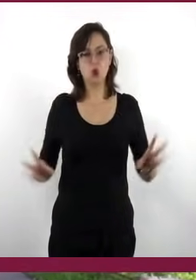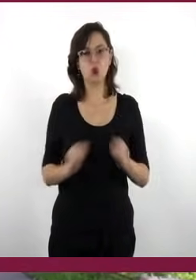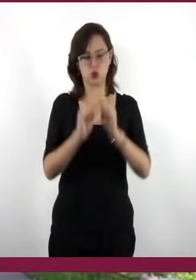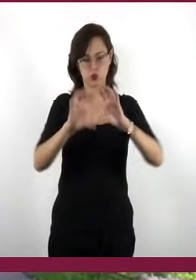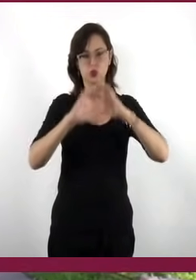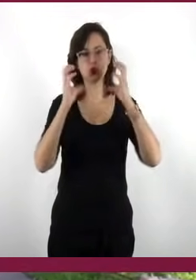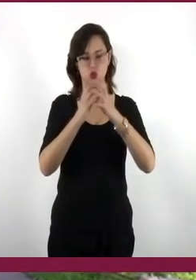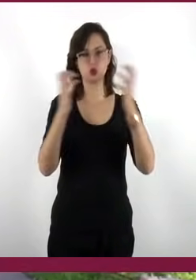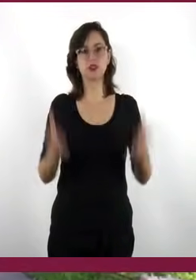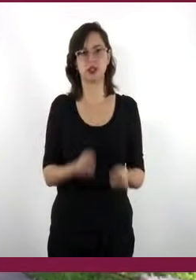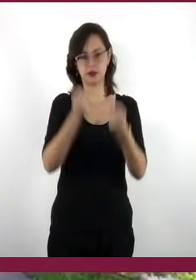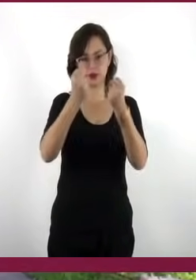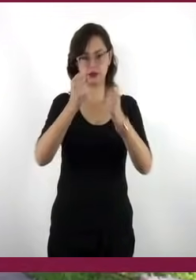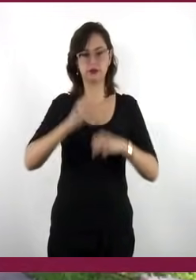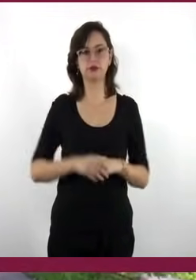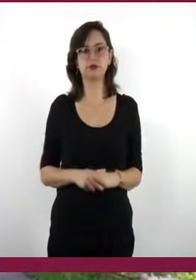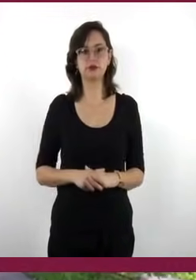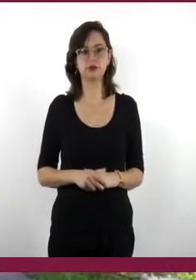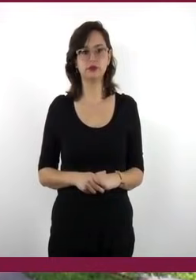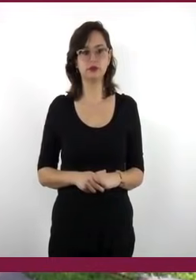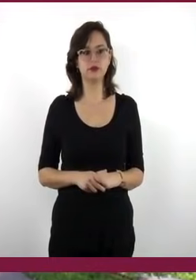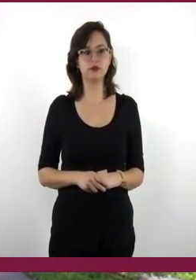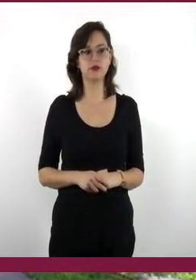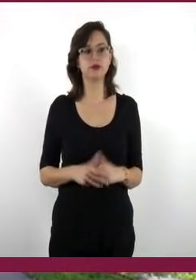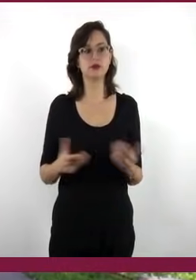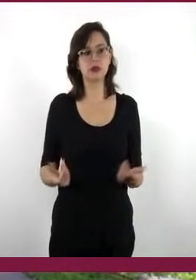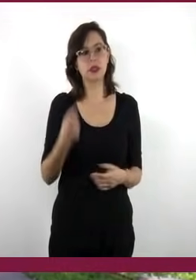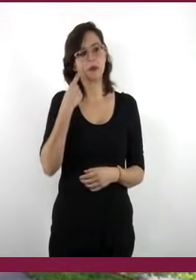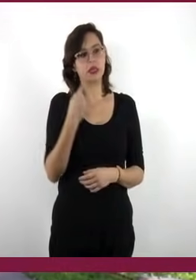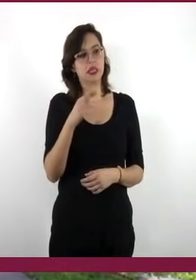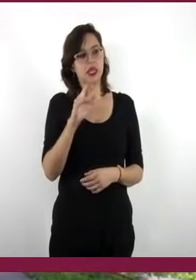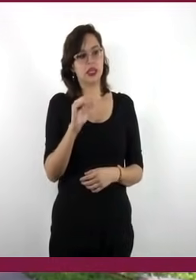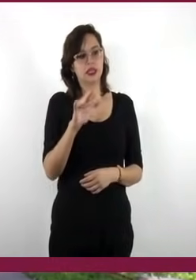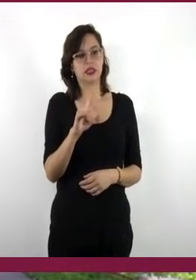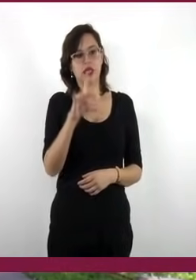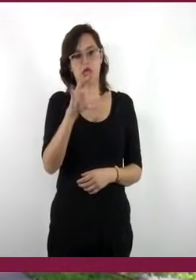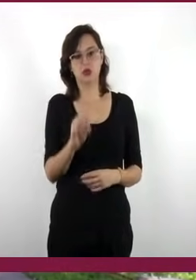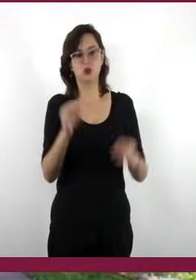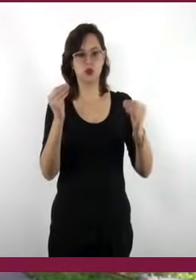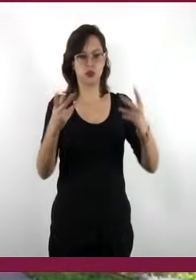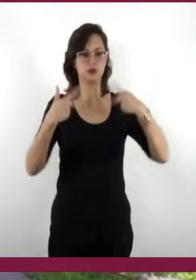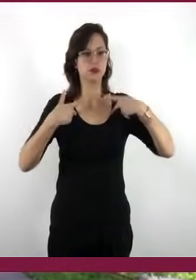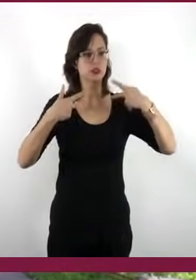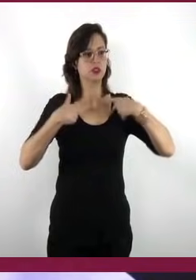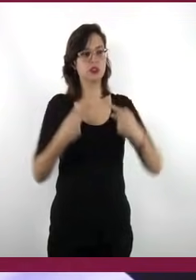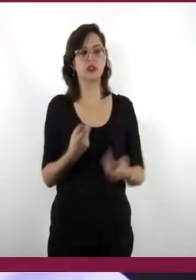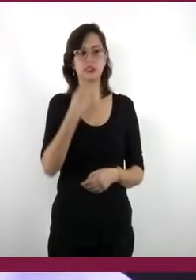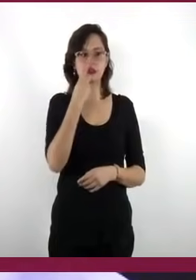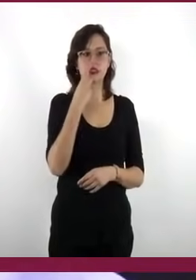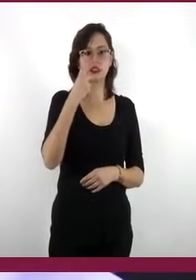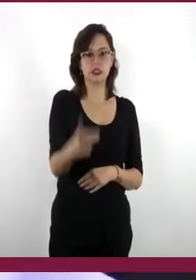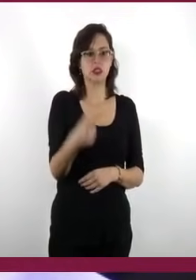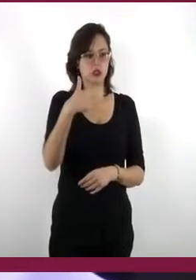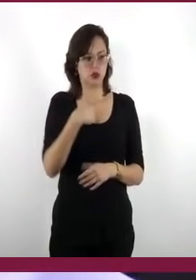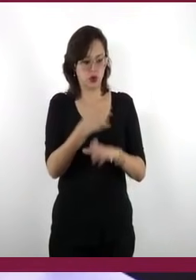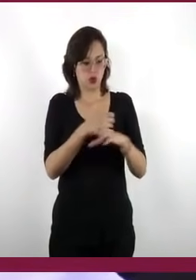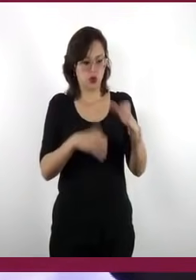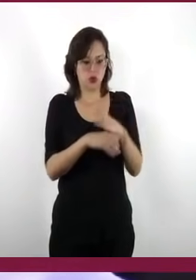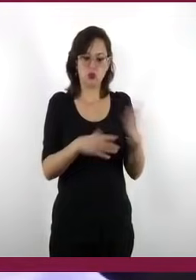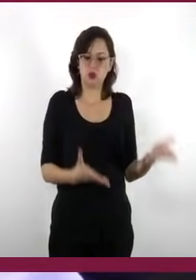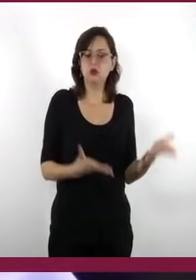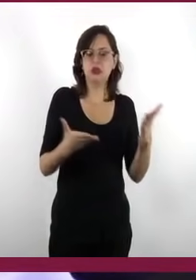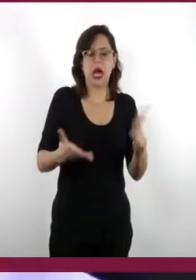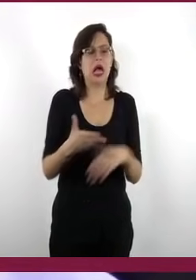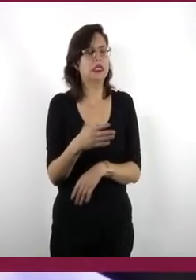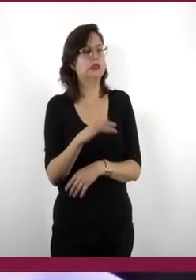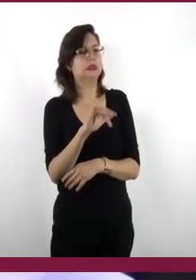recuperar nuestro planeta. Emiliano. Mira, Ricardo, mucha gente dice... A mí me ha tocado que yo les voy a ofrecer mis productos. Y dice, sí, sí,